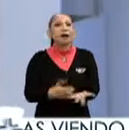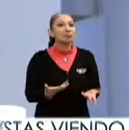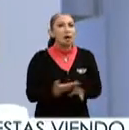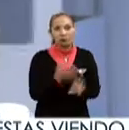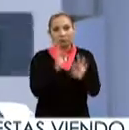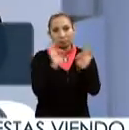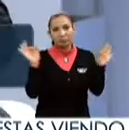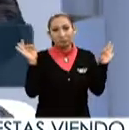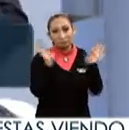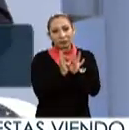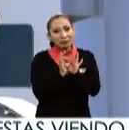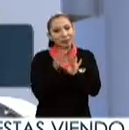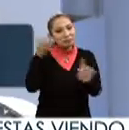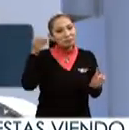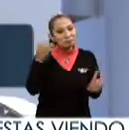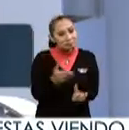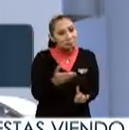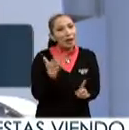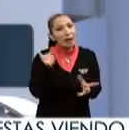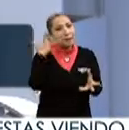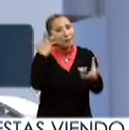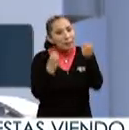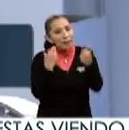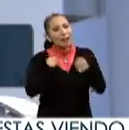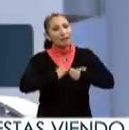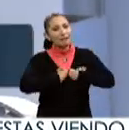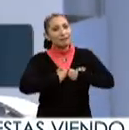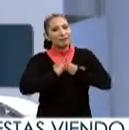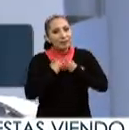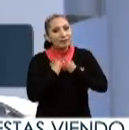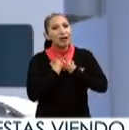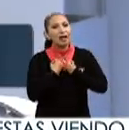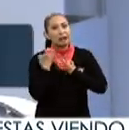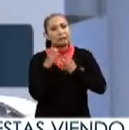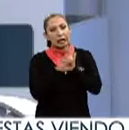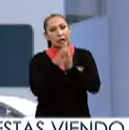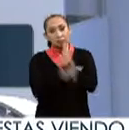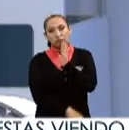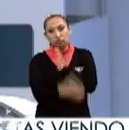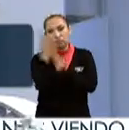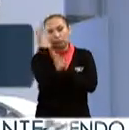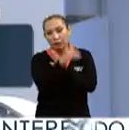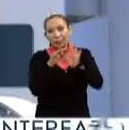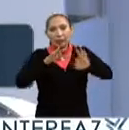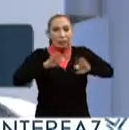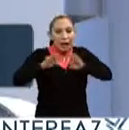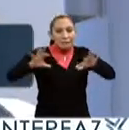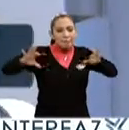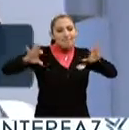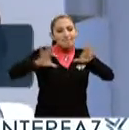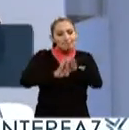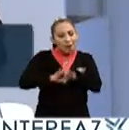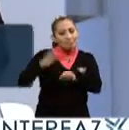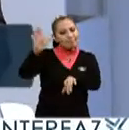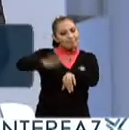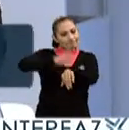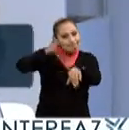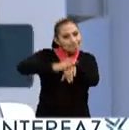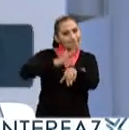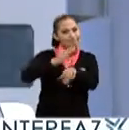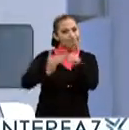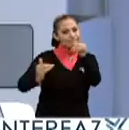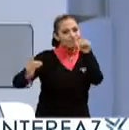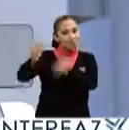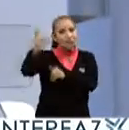muy importante forma de aprender con la vida. Es un ejemplo bonito. El trabajar en alianza provoca la excelencia